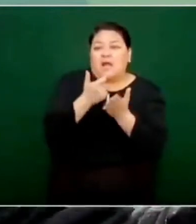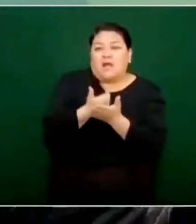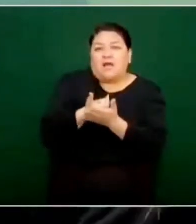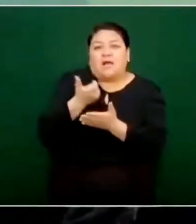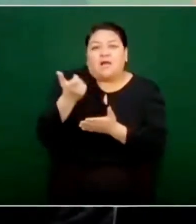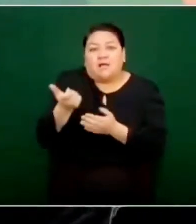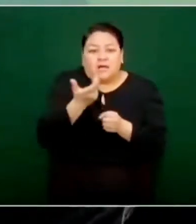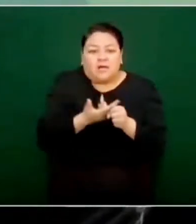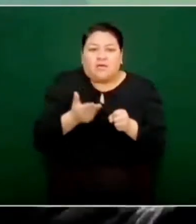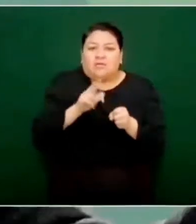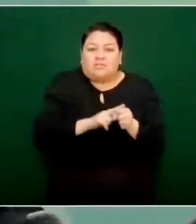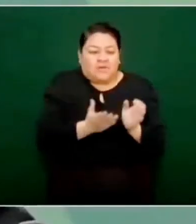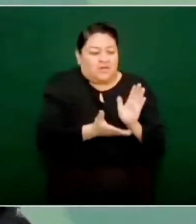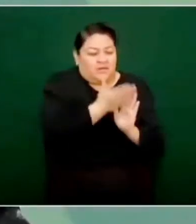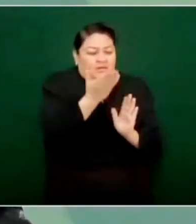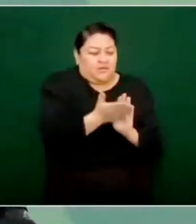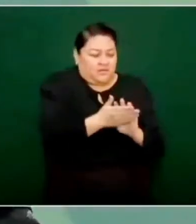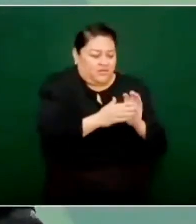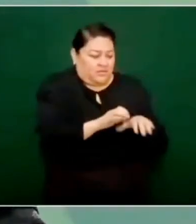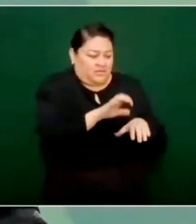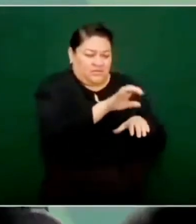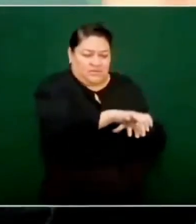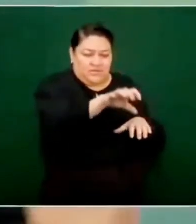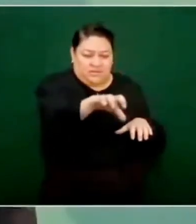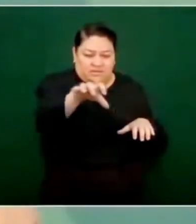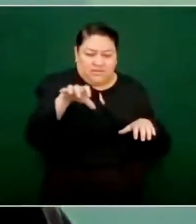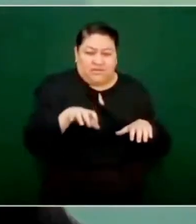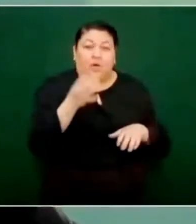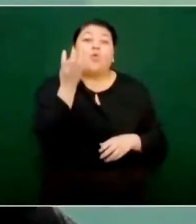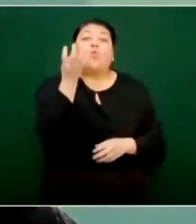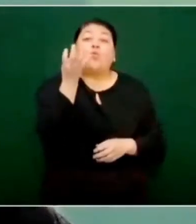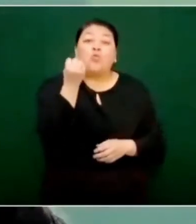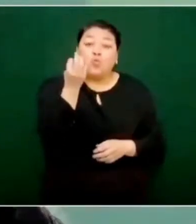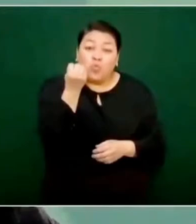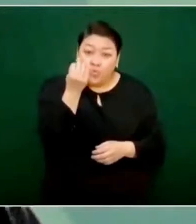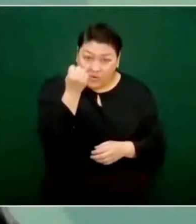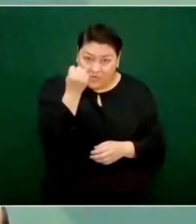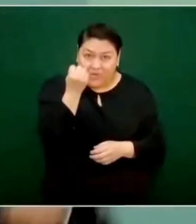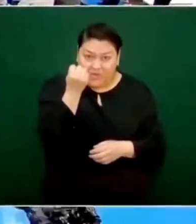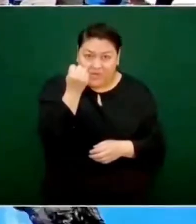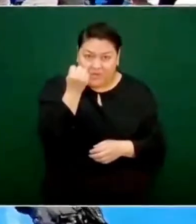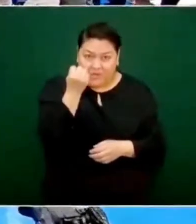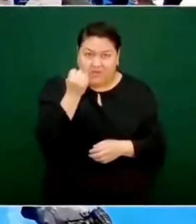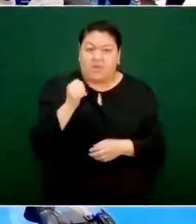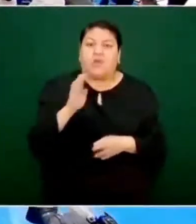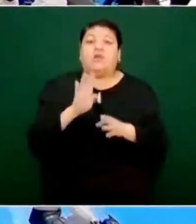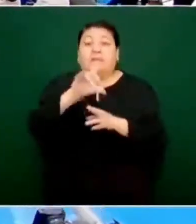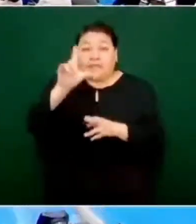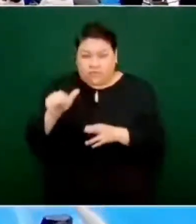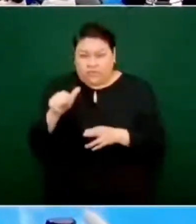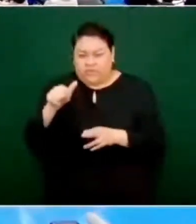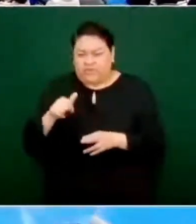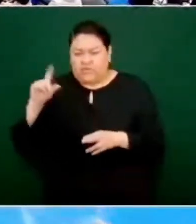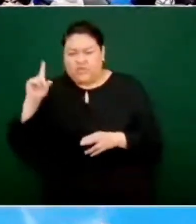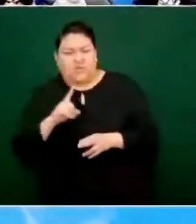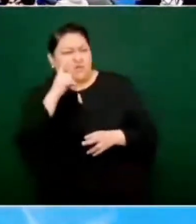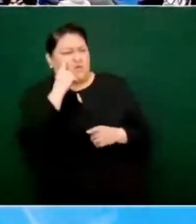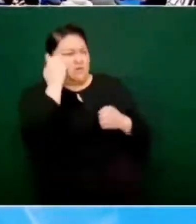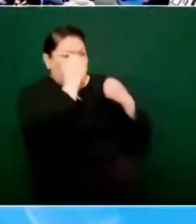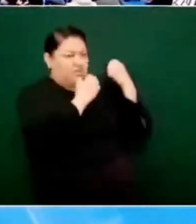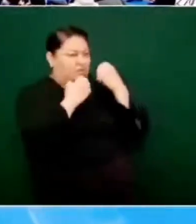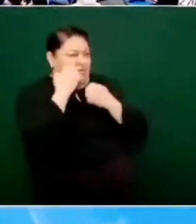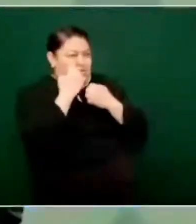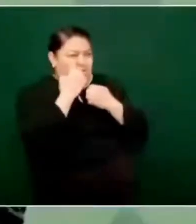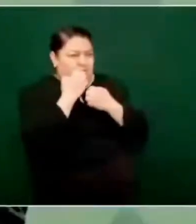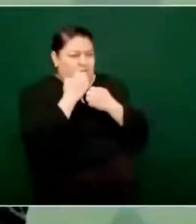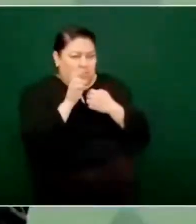9 hospitales y se llevó a cabo un avalúo y valen 6,000